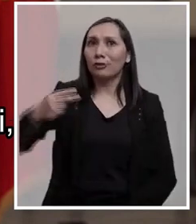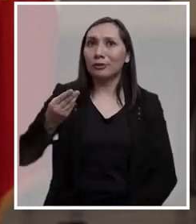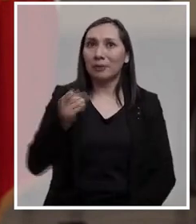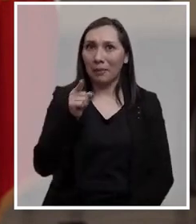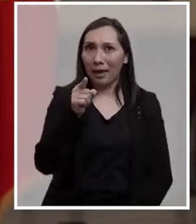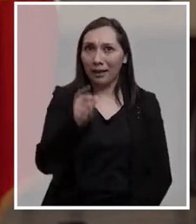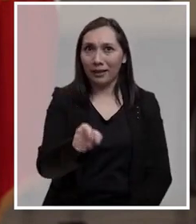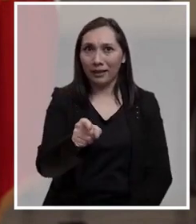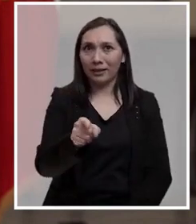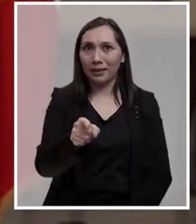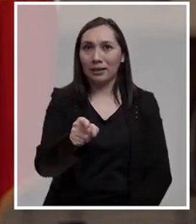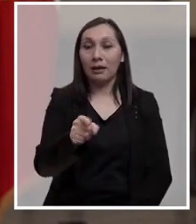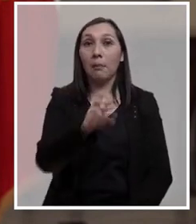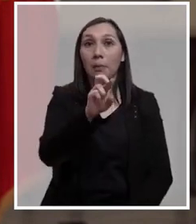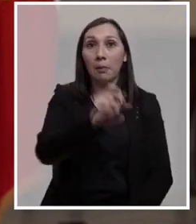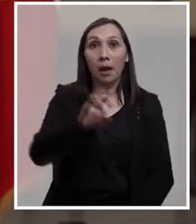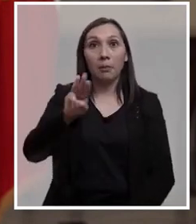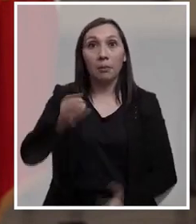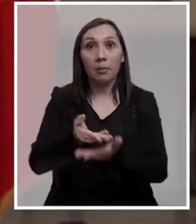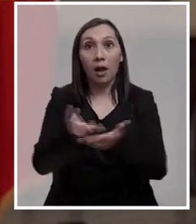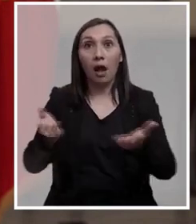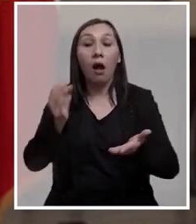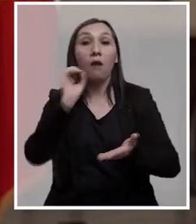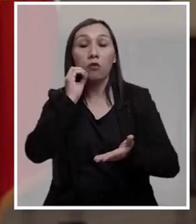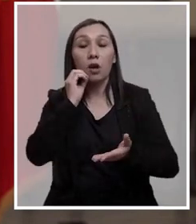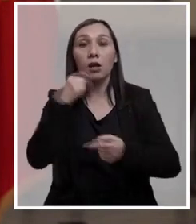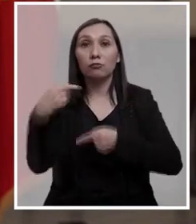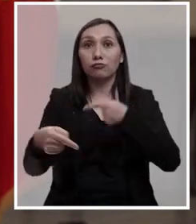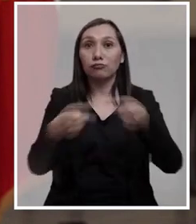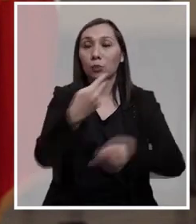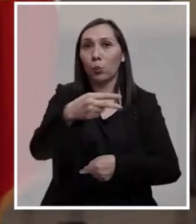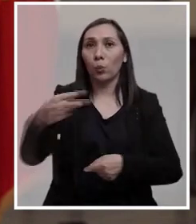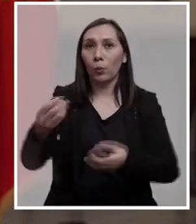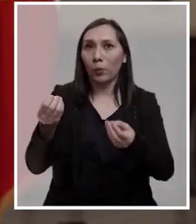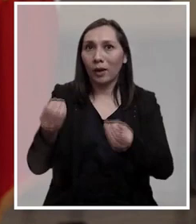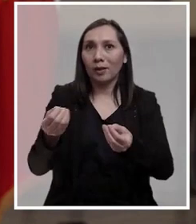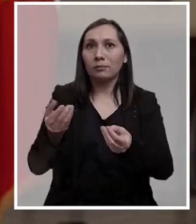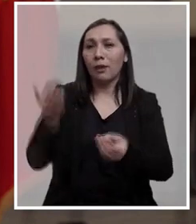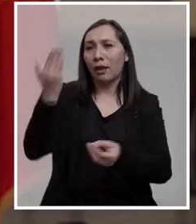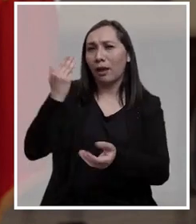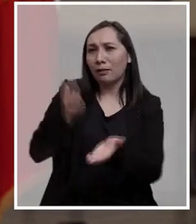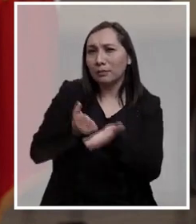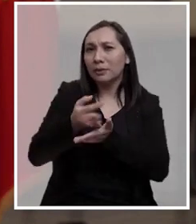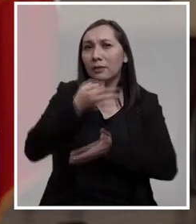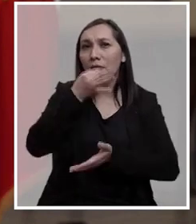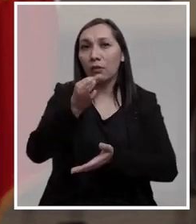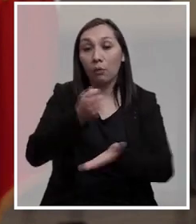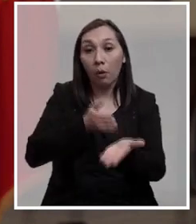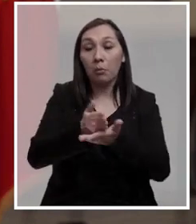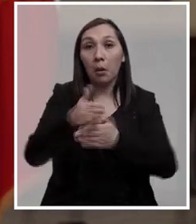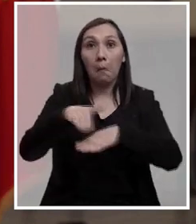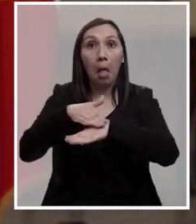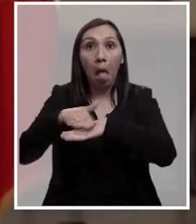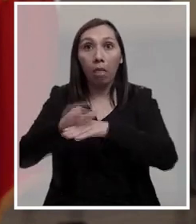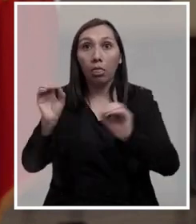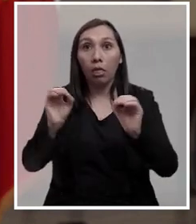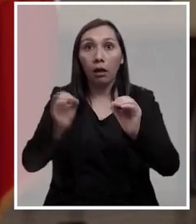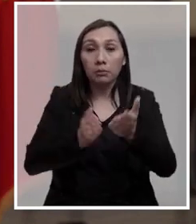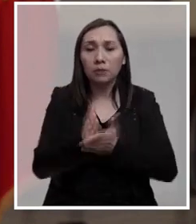noticias para ti para tus padres para tus abuelos y como dije al comienzo no estamos partiendo de